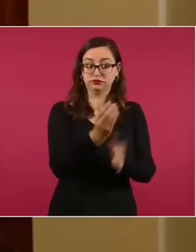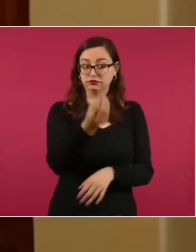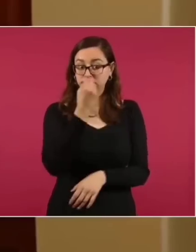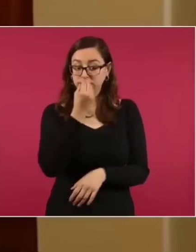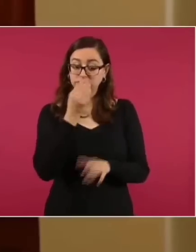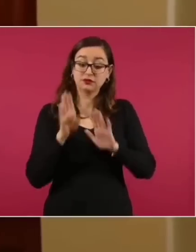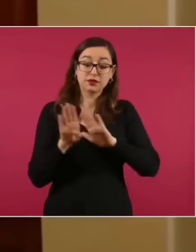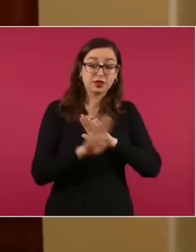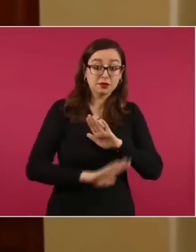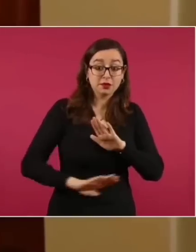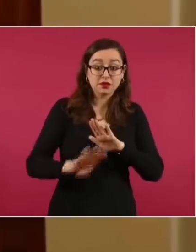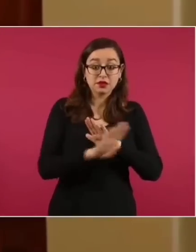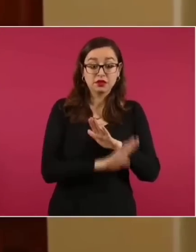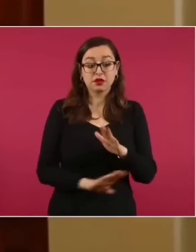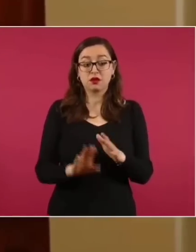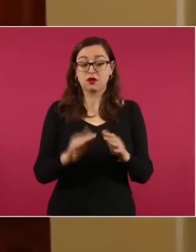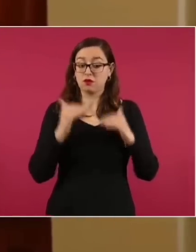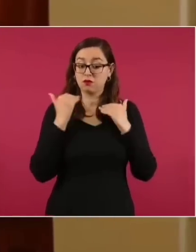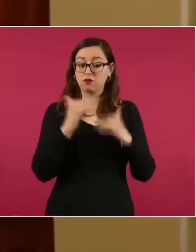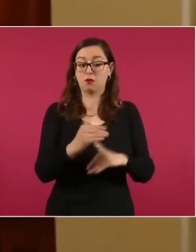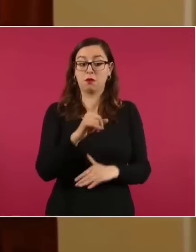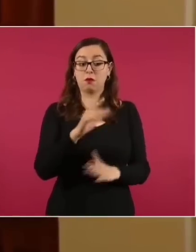del próximo año